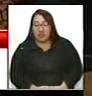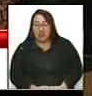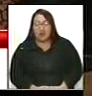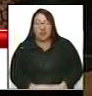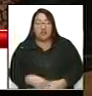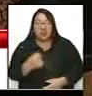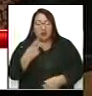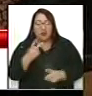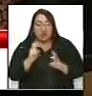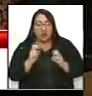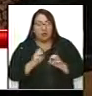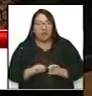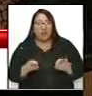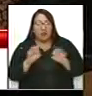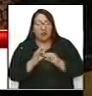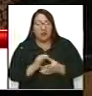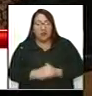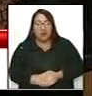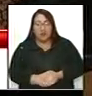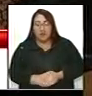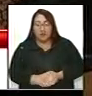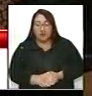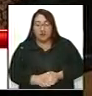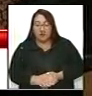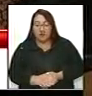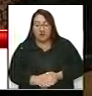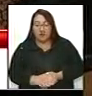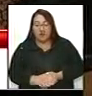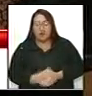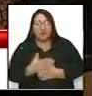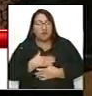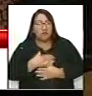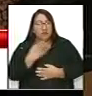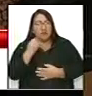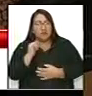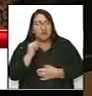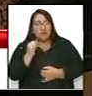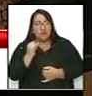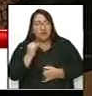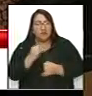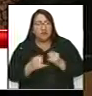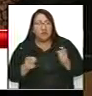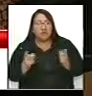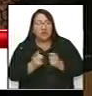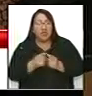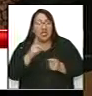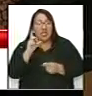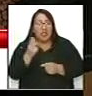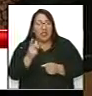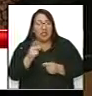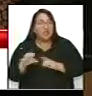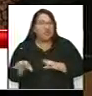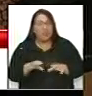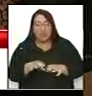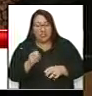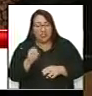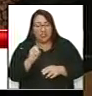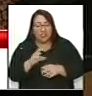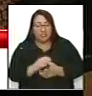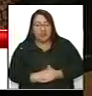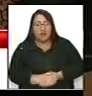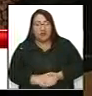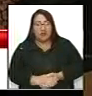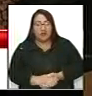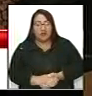visto temas tan importantes y a mí me nace una conclusión importante. O sea, el líder se hace, comentaba una persona,